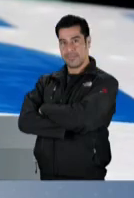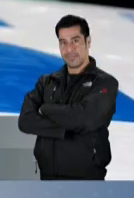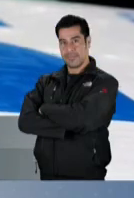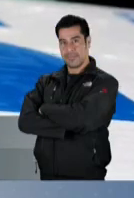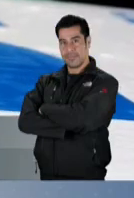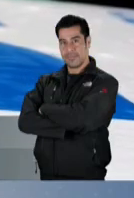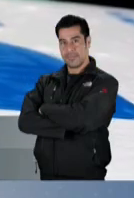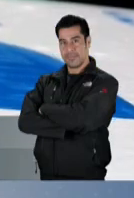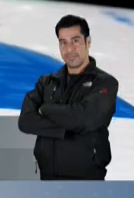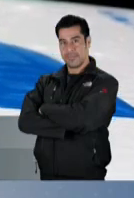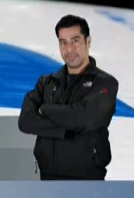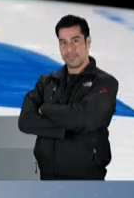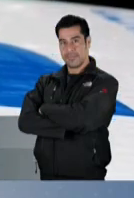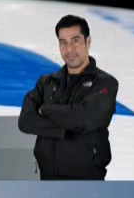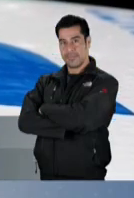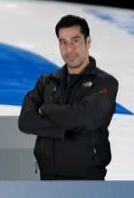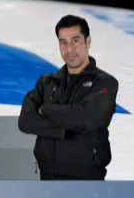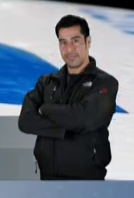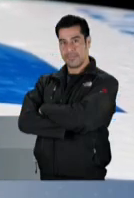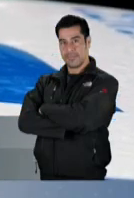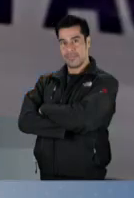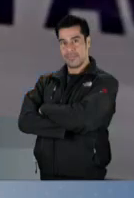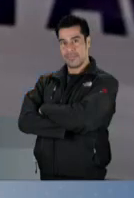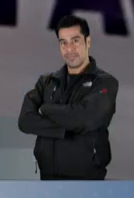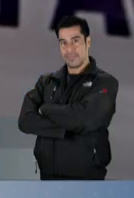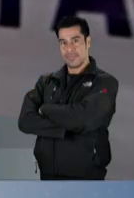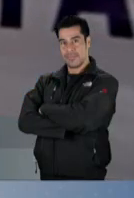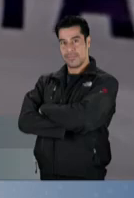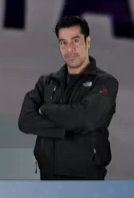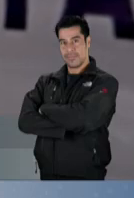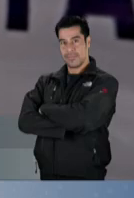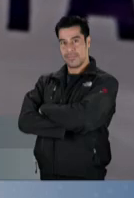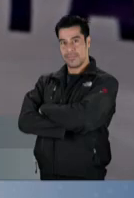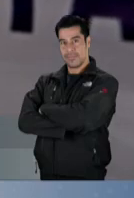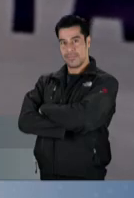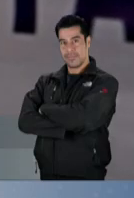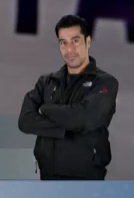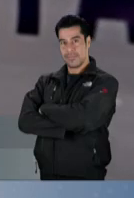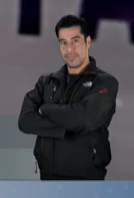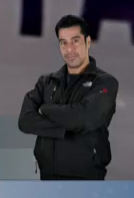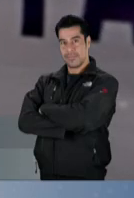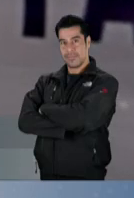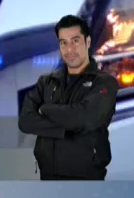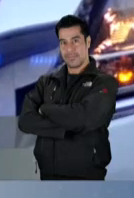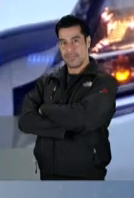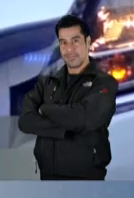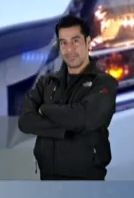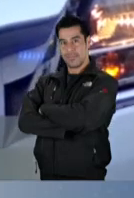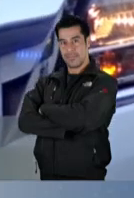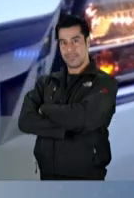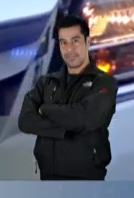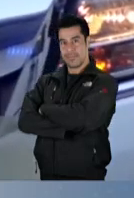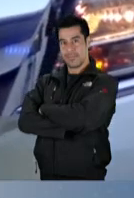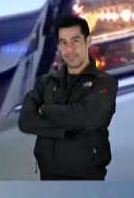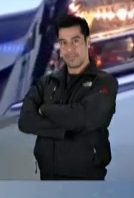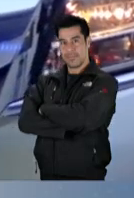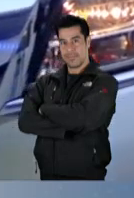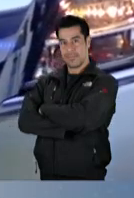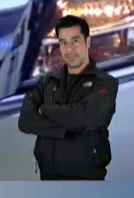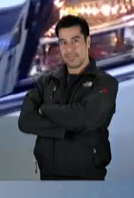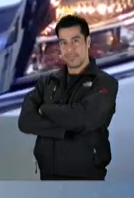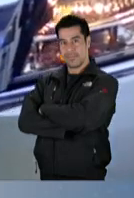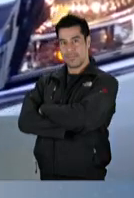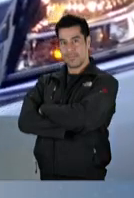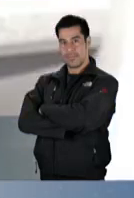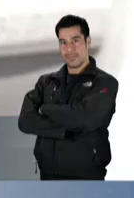que es uno de los integrantes de la Brigada de Robos Criminales de la Policía de Investigaciones de Vitacura, que nos entregó más